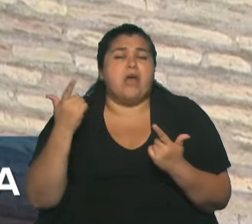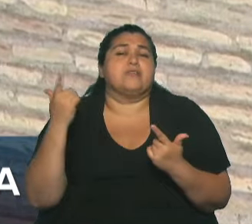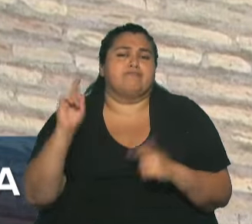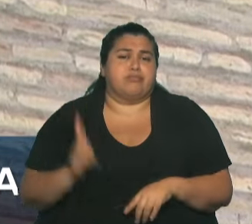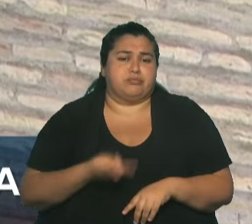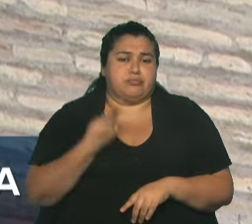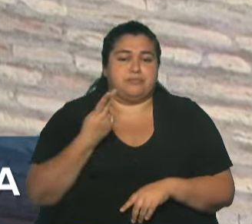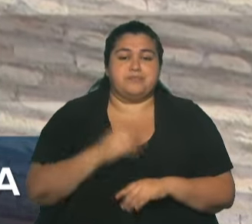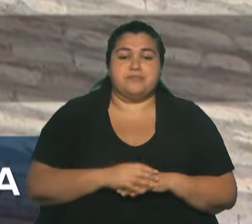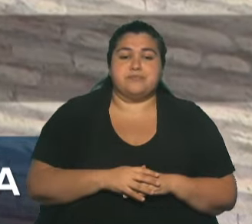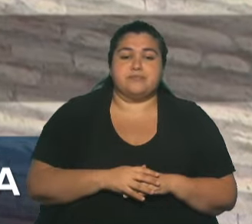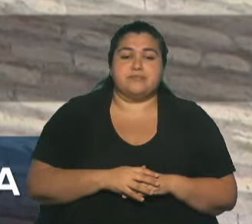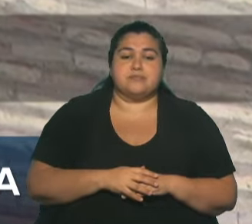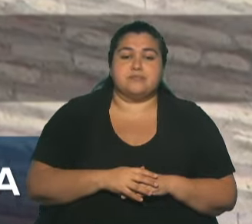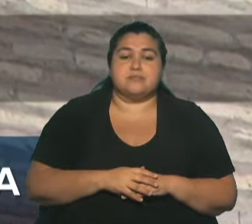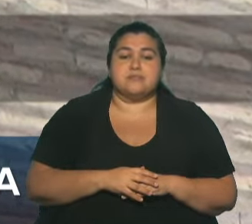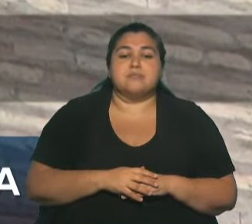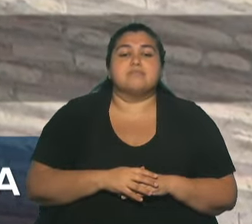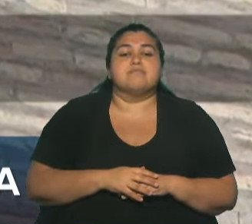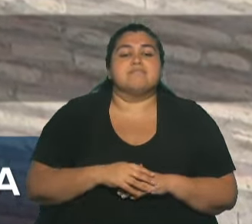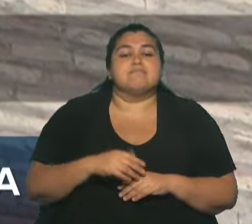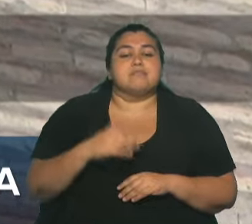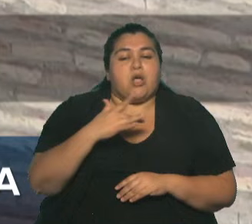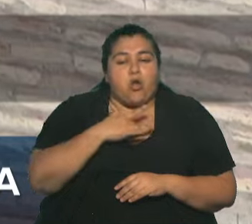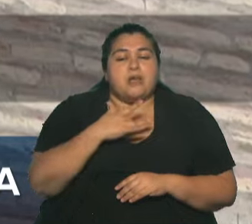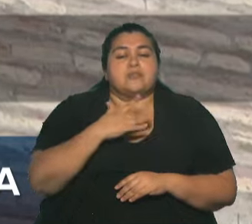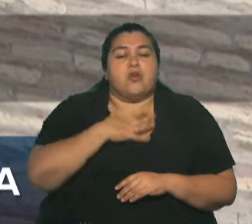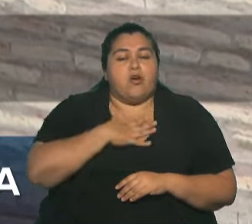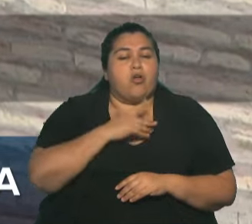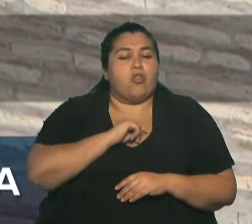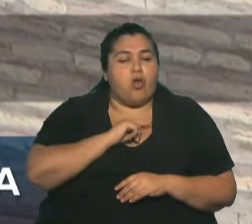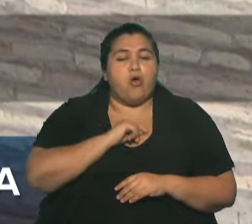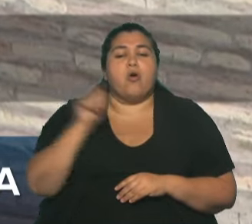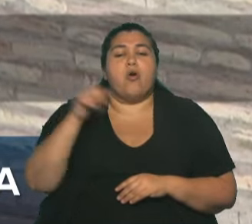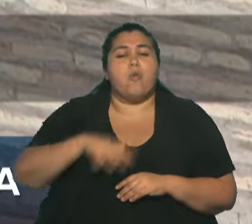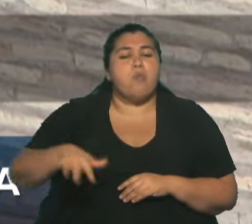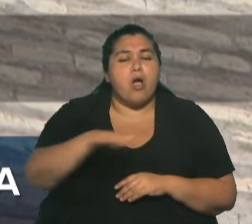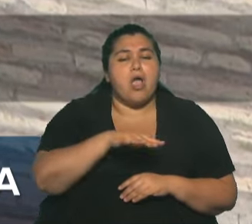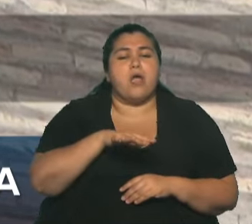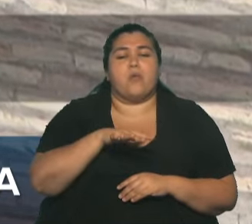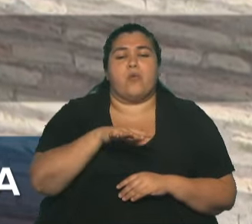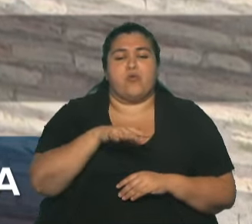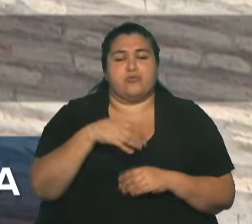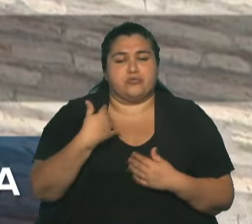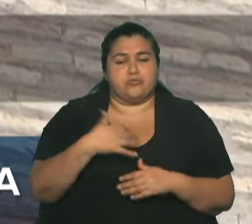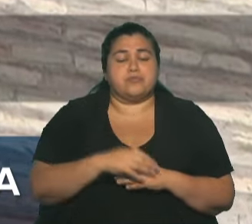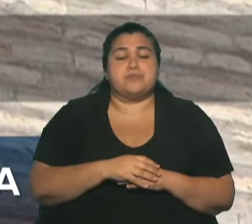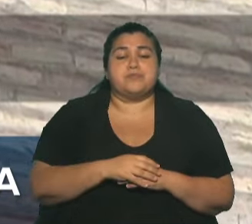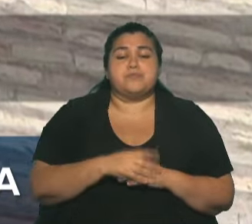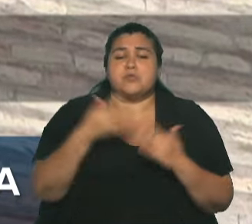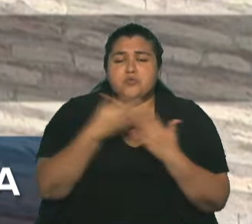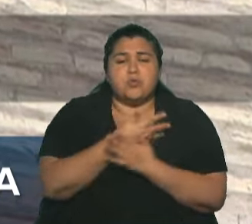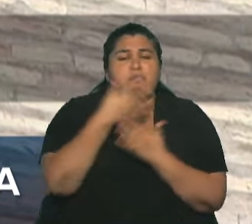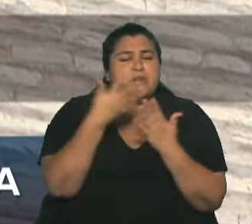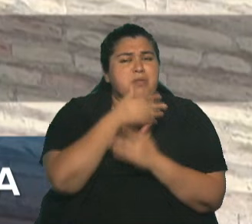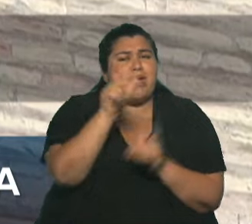Francisco. Porto cotidianamente en el cuore con dolore la sofferenza